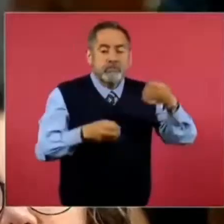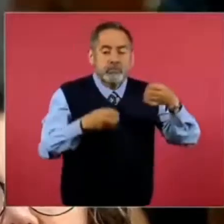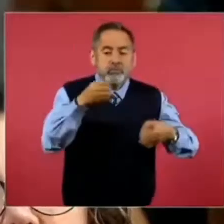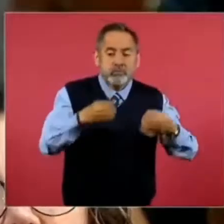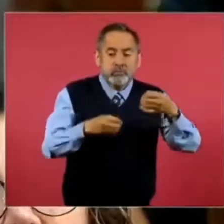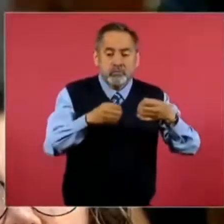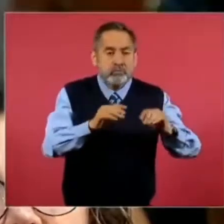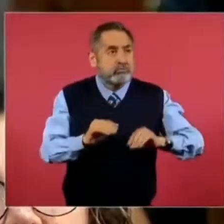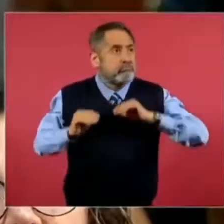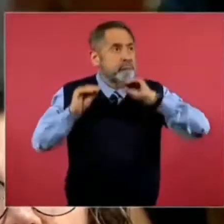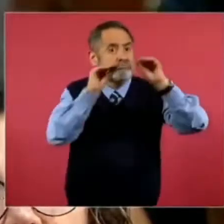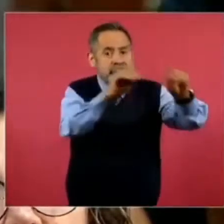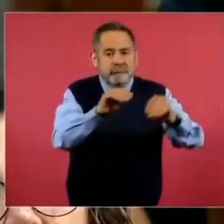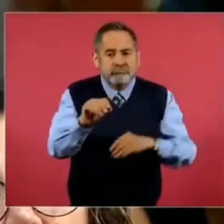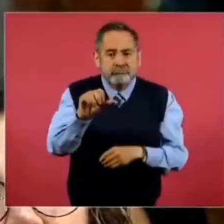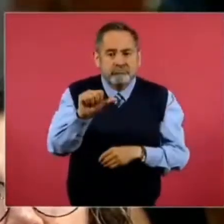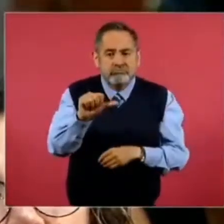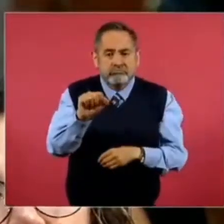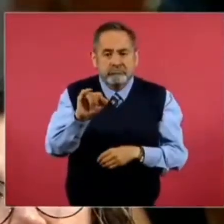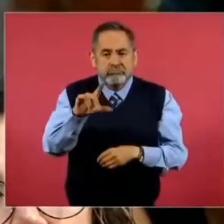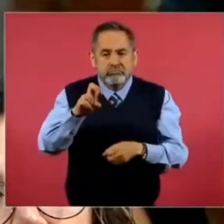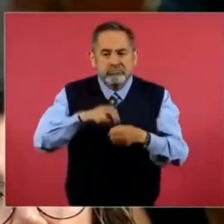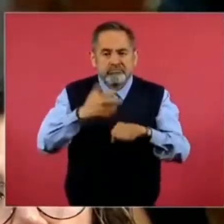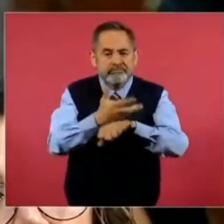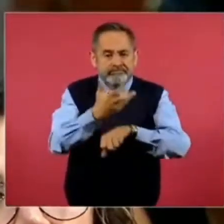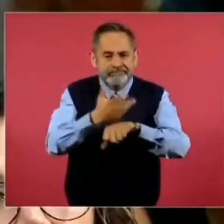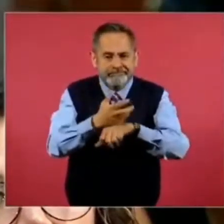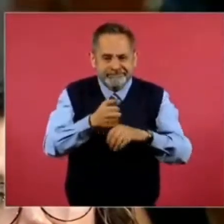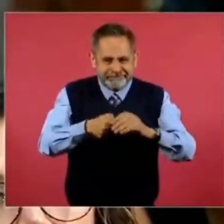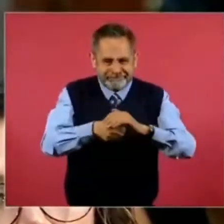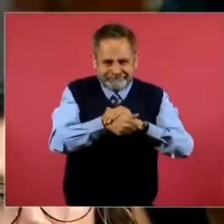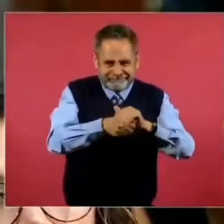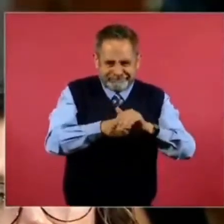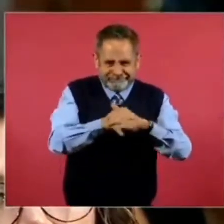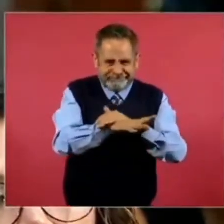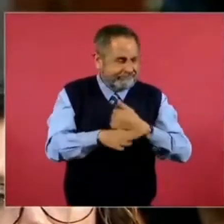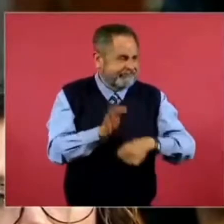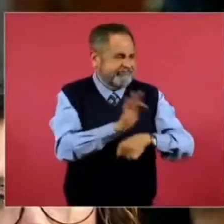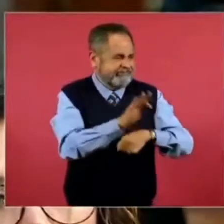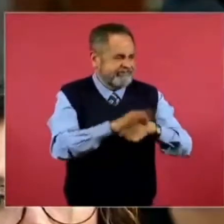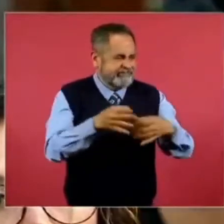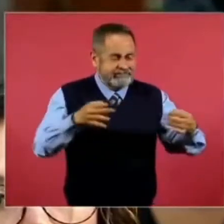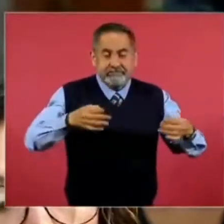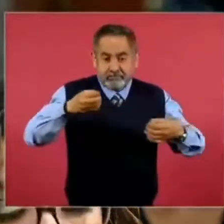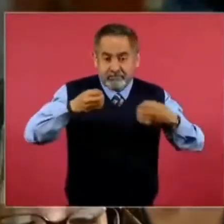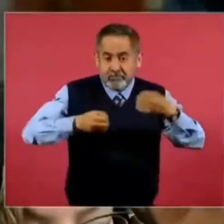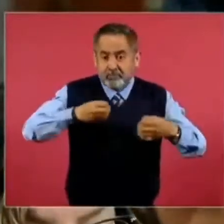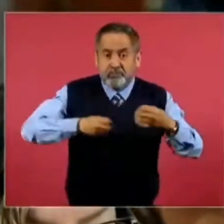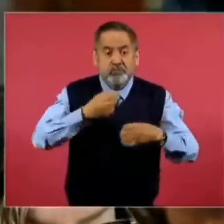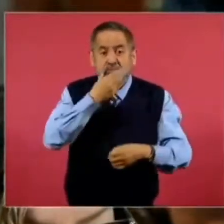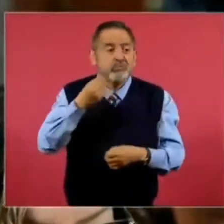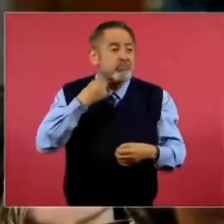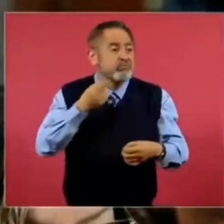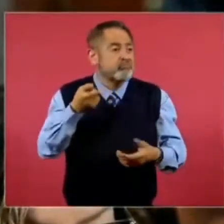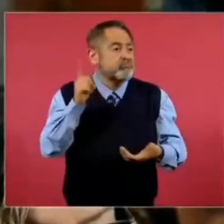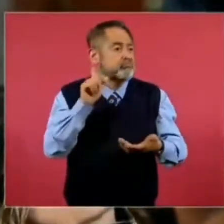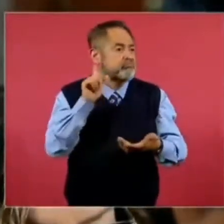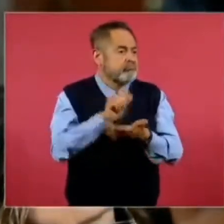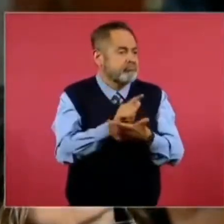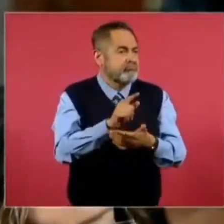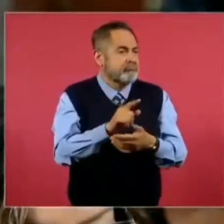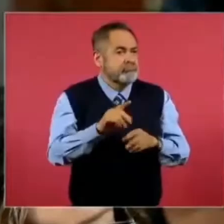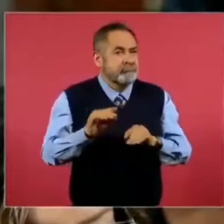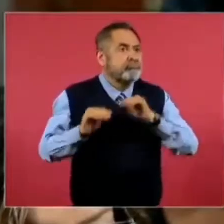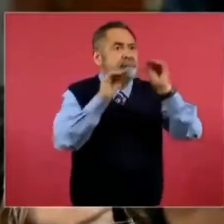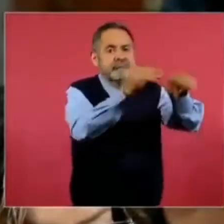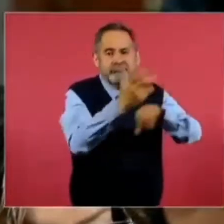asilo en Estados Unidos por el caso Ayotzinapa y que fue determinante precisamente el testimonio de Anabel